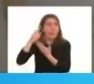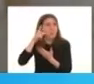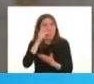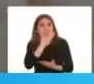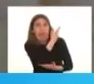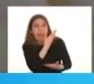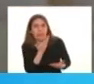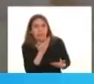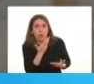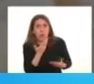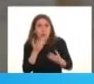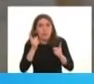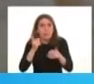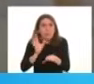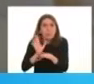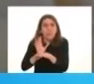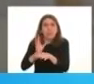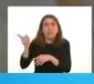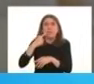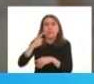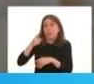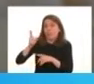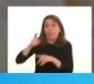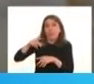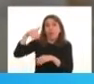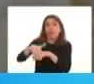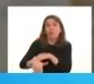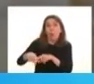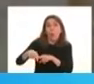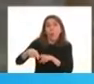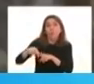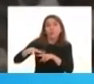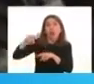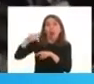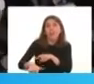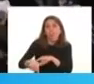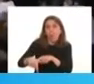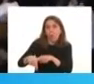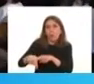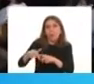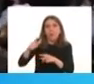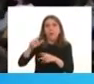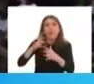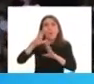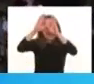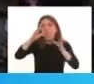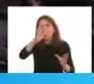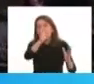había dejado su lugar en el UNASUR y había terminado olvidado en un depósito,